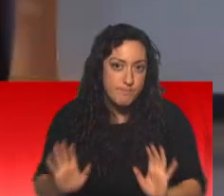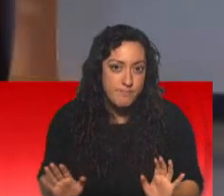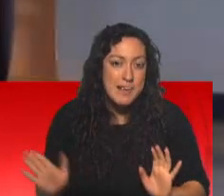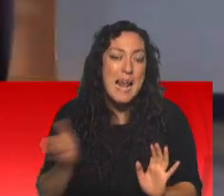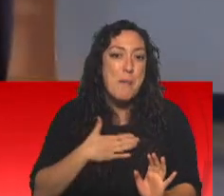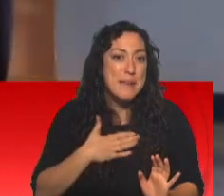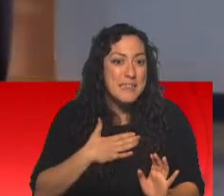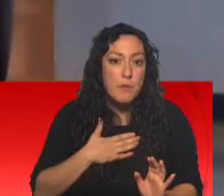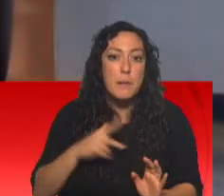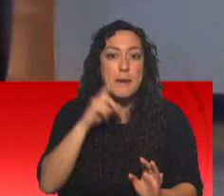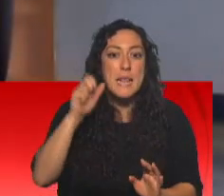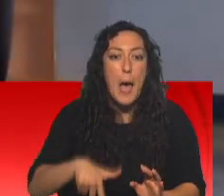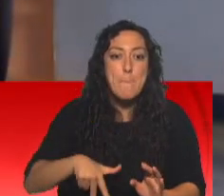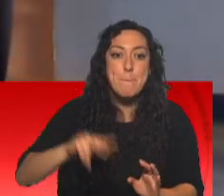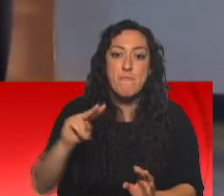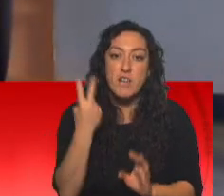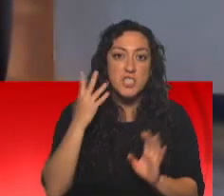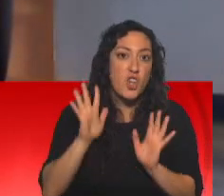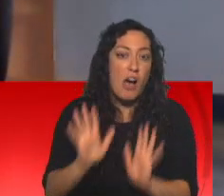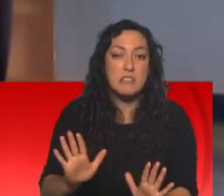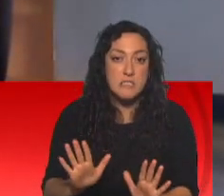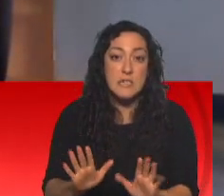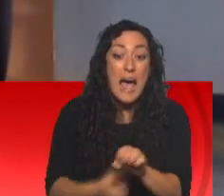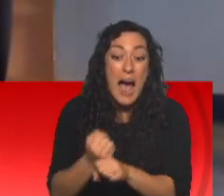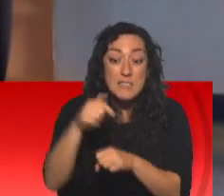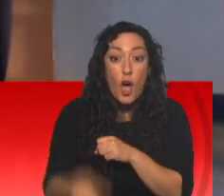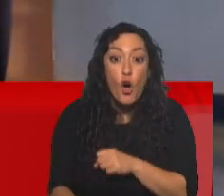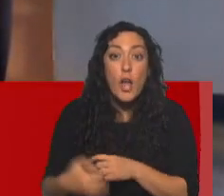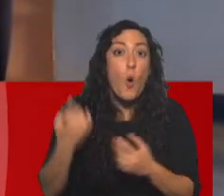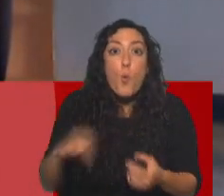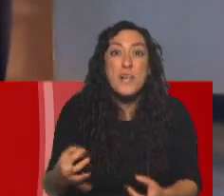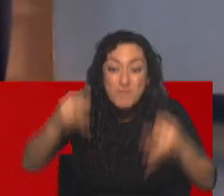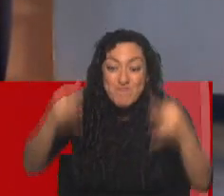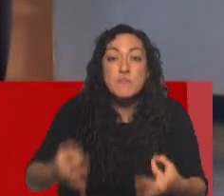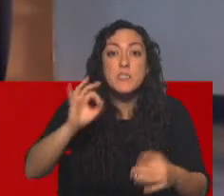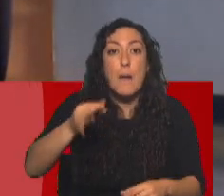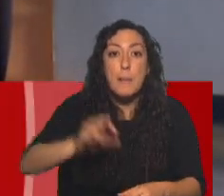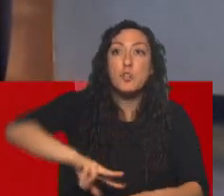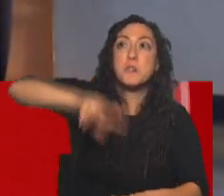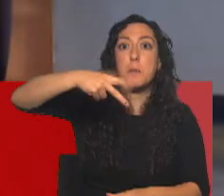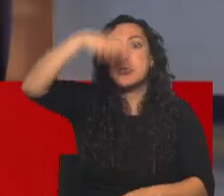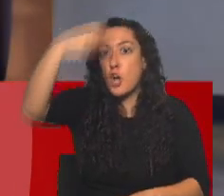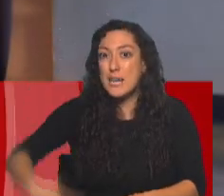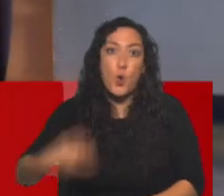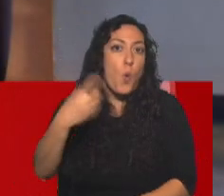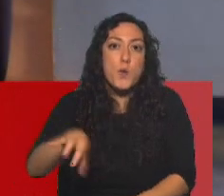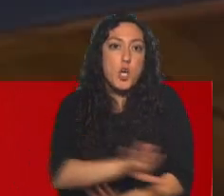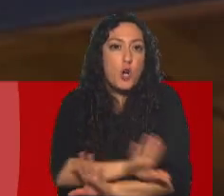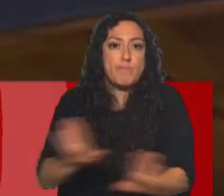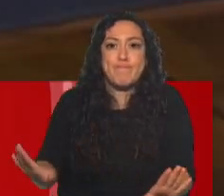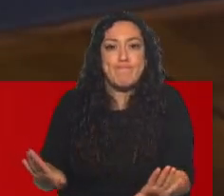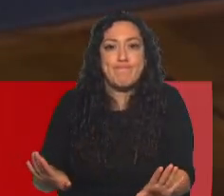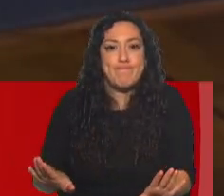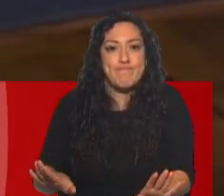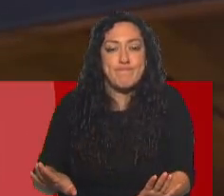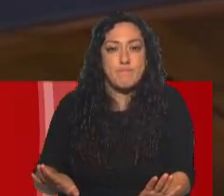falleció Liam Payne en estas condiciones que sí, todavía lo único y certero que se sabe es que cayó un tercer piso. Nada más. Por ahora, hasta